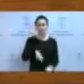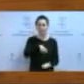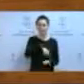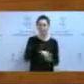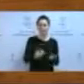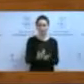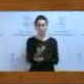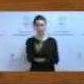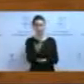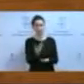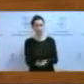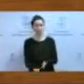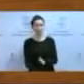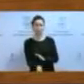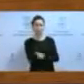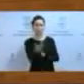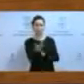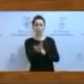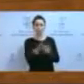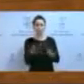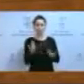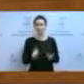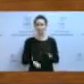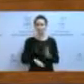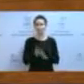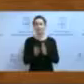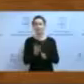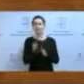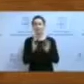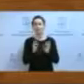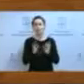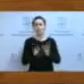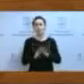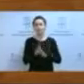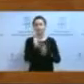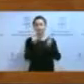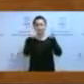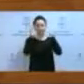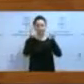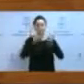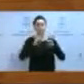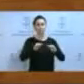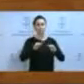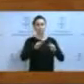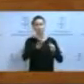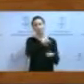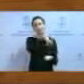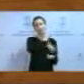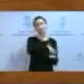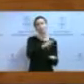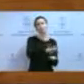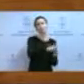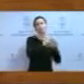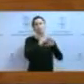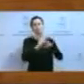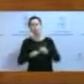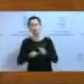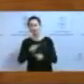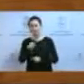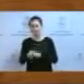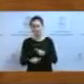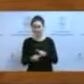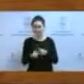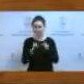luz. Igual que han evolucionado las familias y los estándares de atención, los centros han de hacerlo para adaptarse a los mismos y seguir